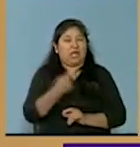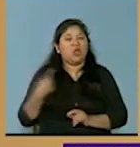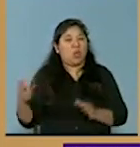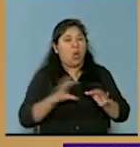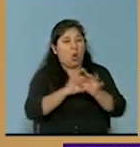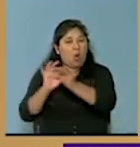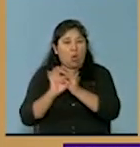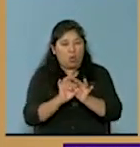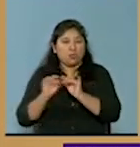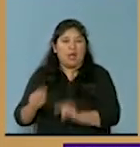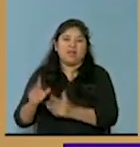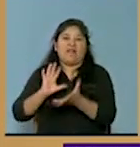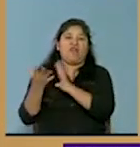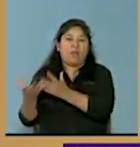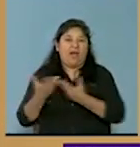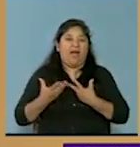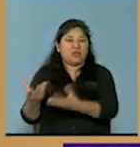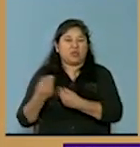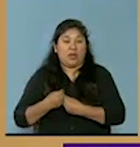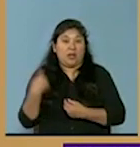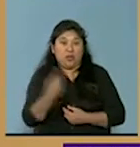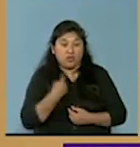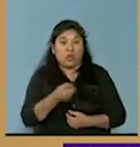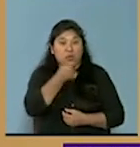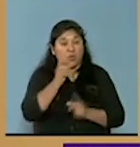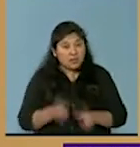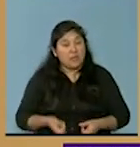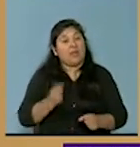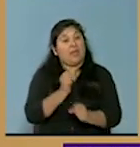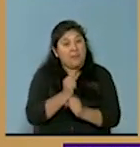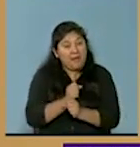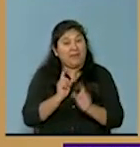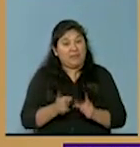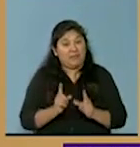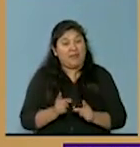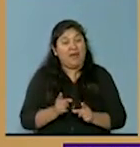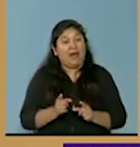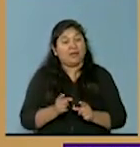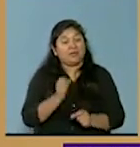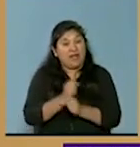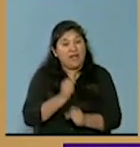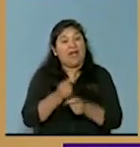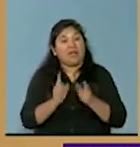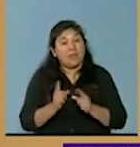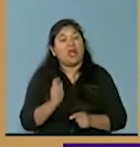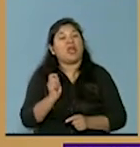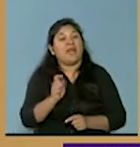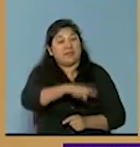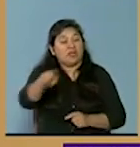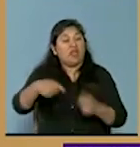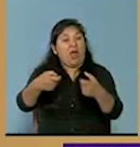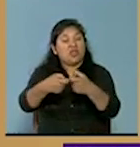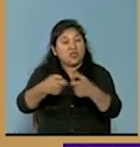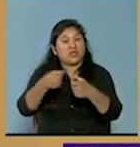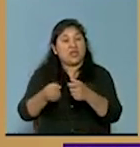ayudará al cual nosotros nosotros trabajamos mucho con manos abiertas por ejemplo porque ellos tienen la hospedería entonces trabajamos